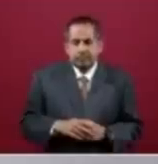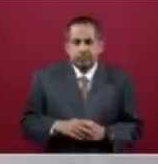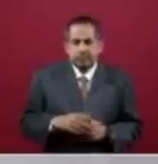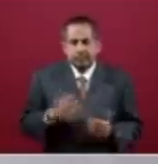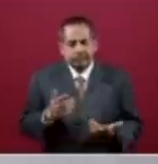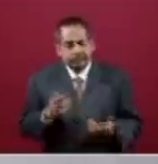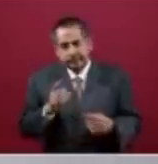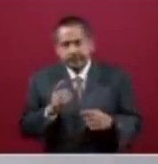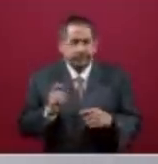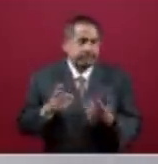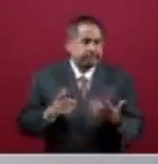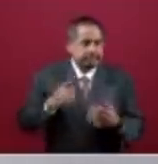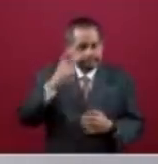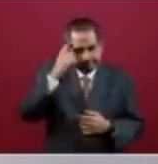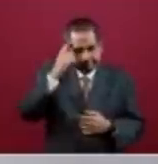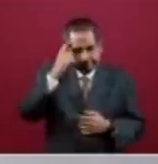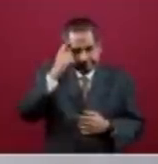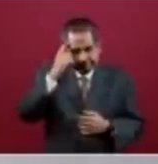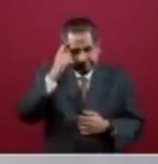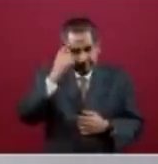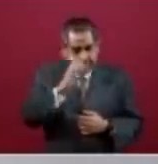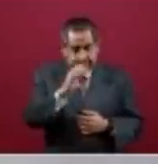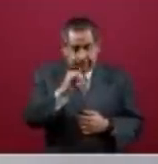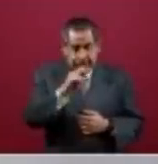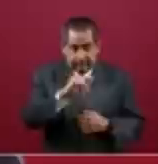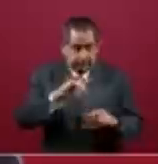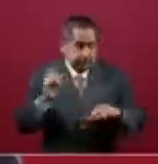quitan el civismo